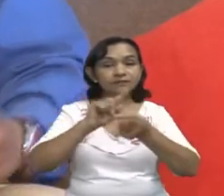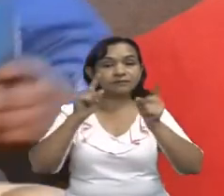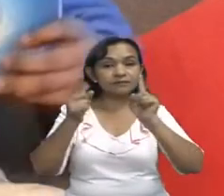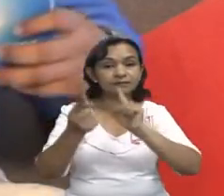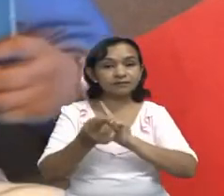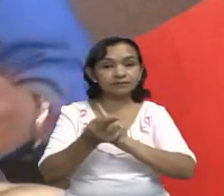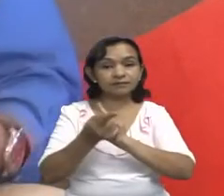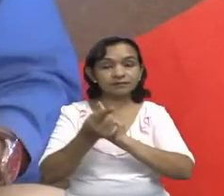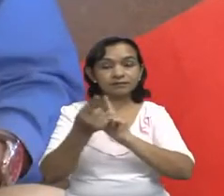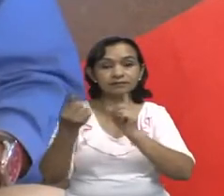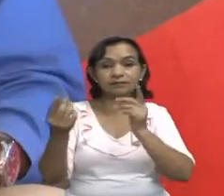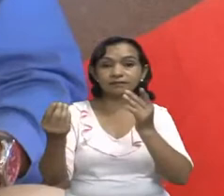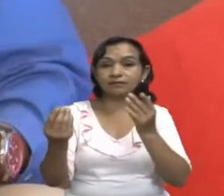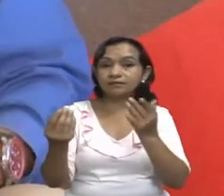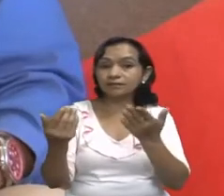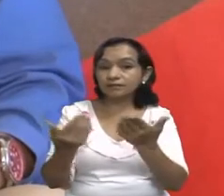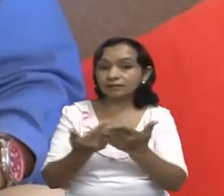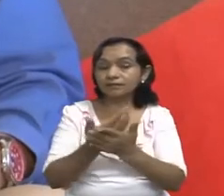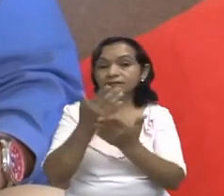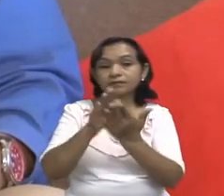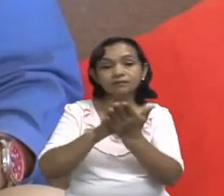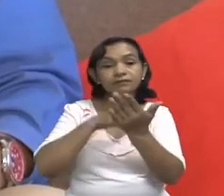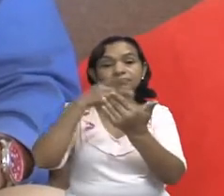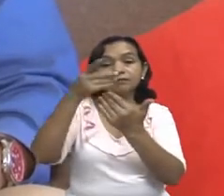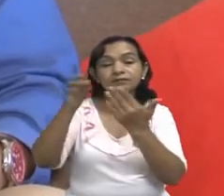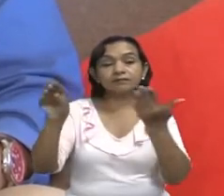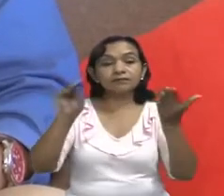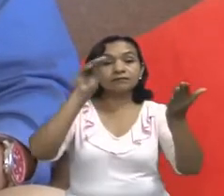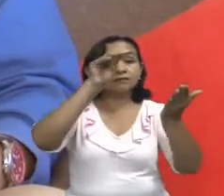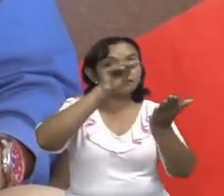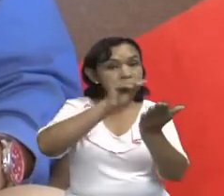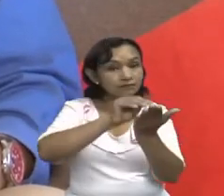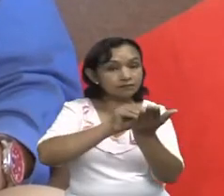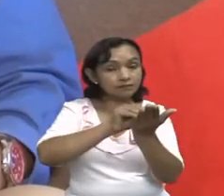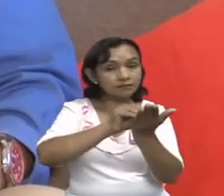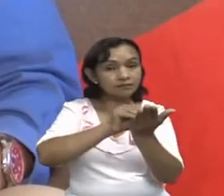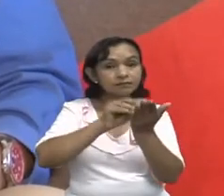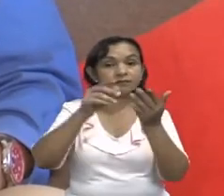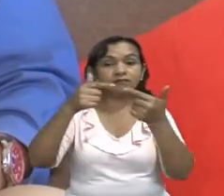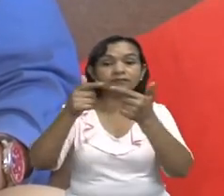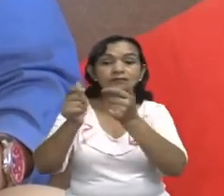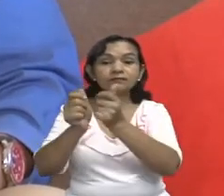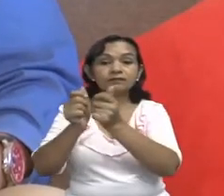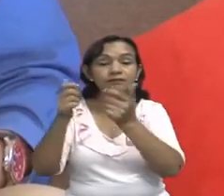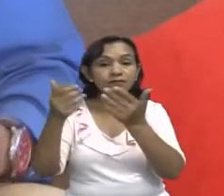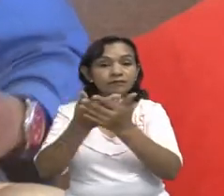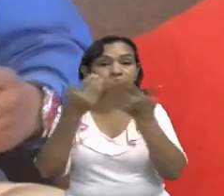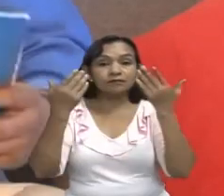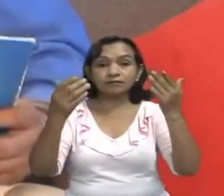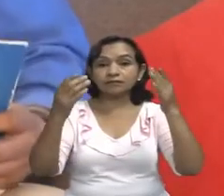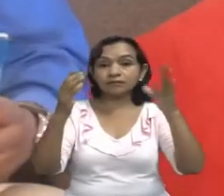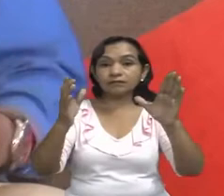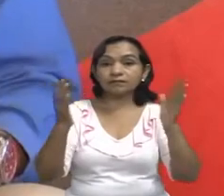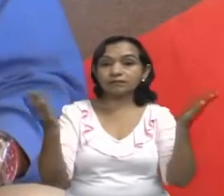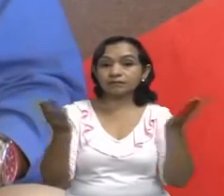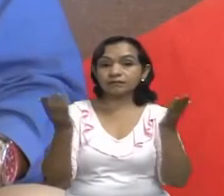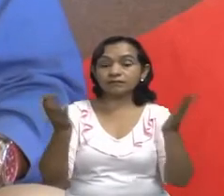de inclusión de nuevos programas de televisión que ahora tienen también a nuevos segmentos. Bueno, y en principio